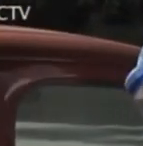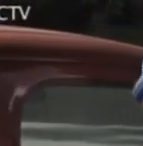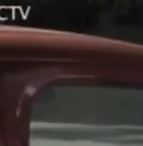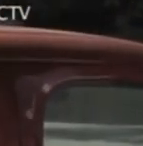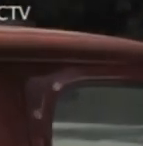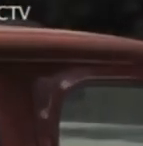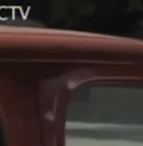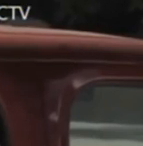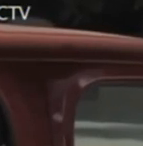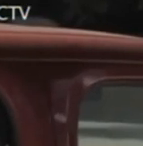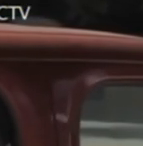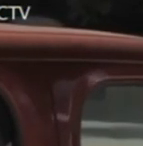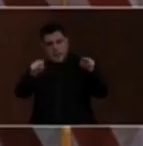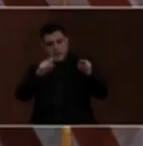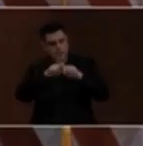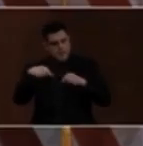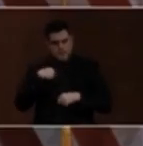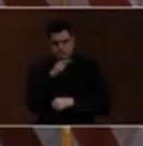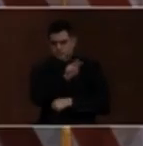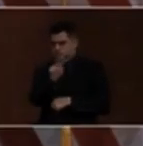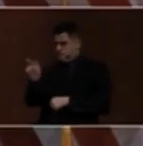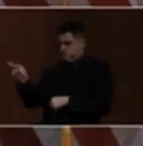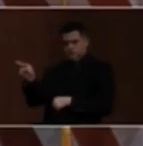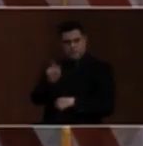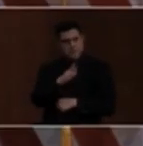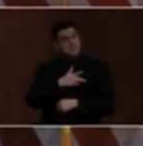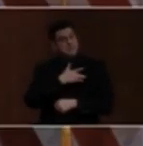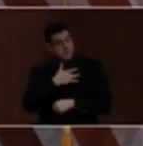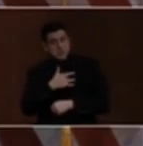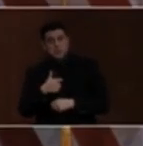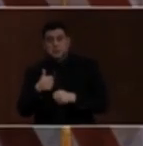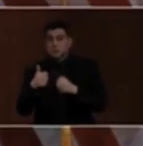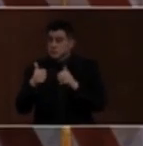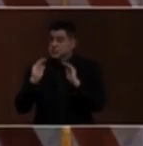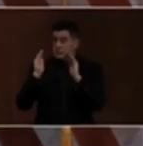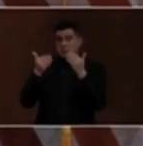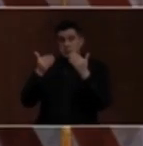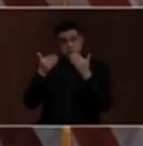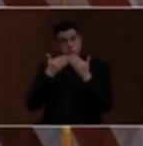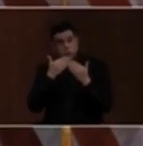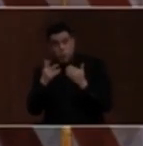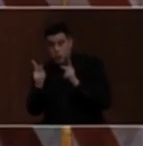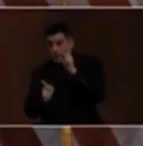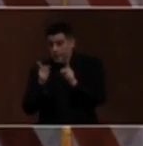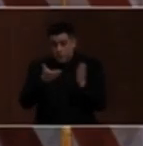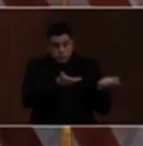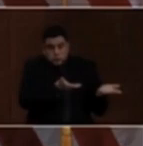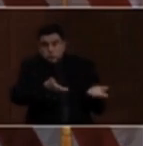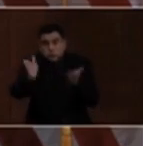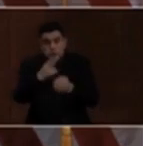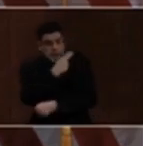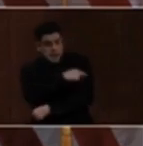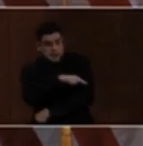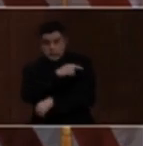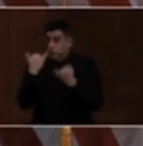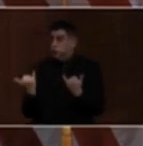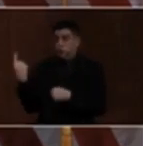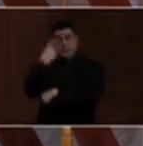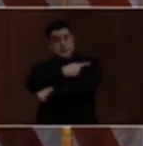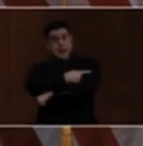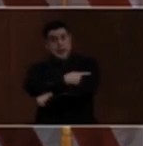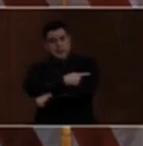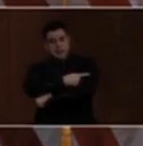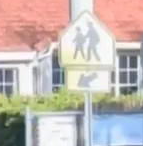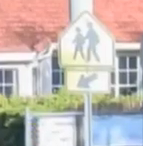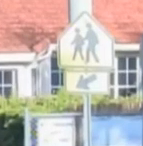137% en la tasa de contagio en este grupo. La elevada cifra se produce al tiempo en que el gobernador del Estado